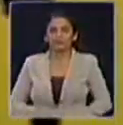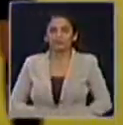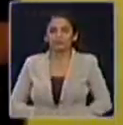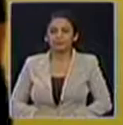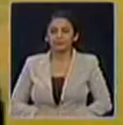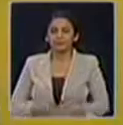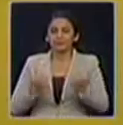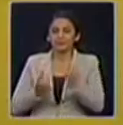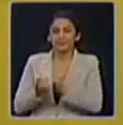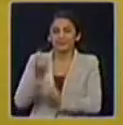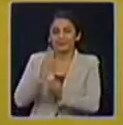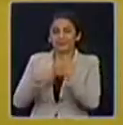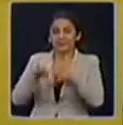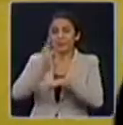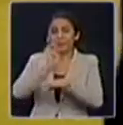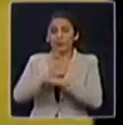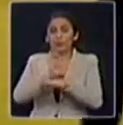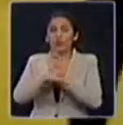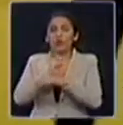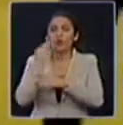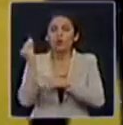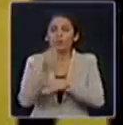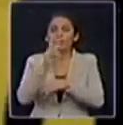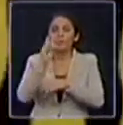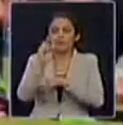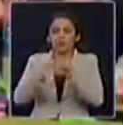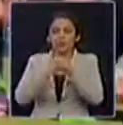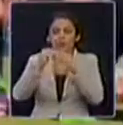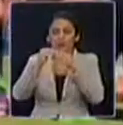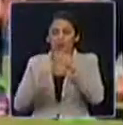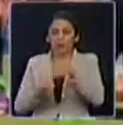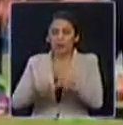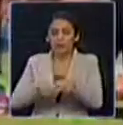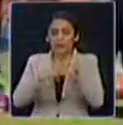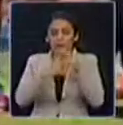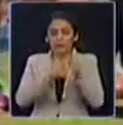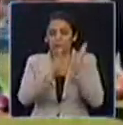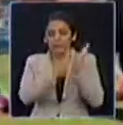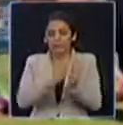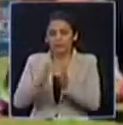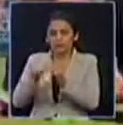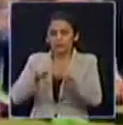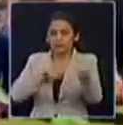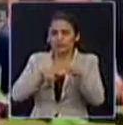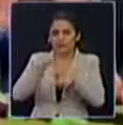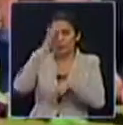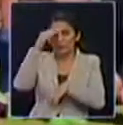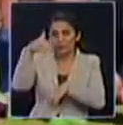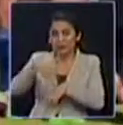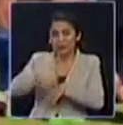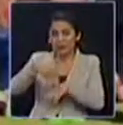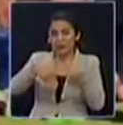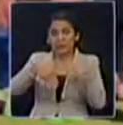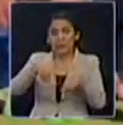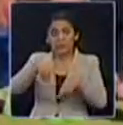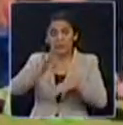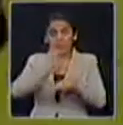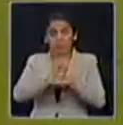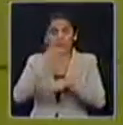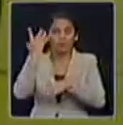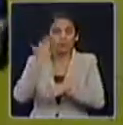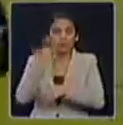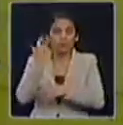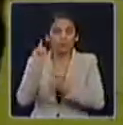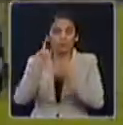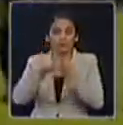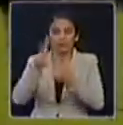La selección femenina sub-20 de Ecuador retomó los trabajos con miras a su participación en el torneo sudamericano de fútbol a realizarse en nuestro país del 13 al 31 de